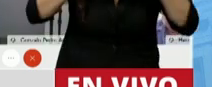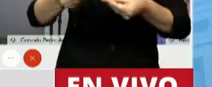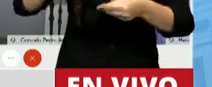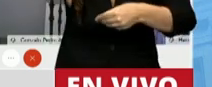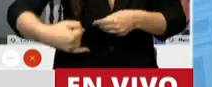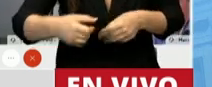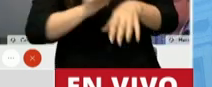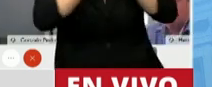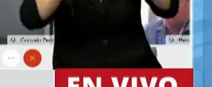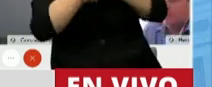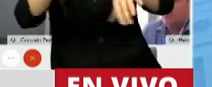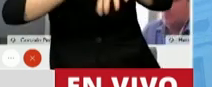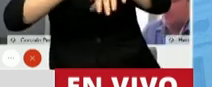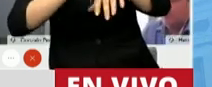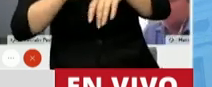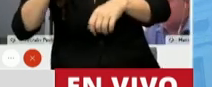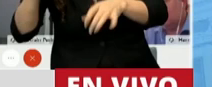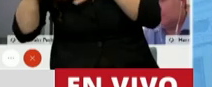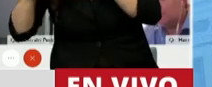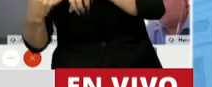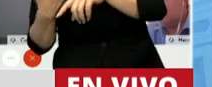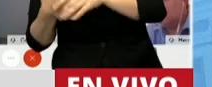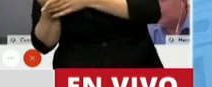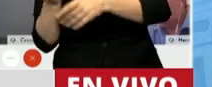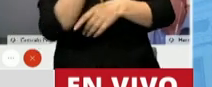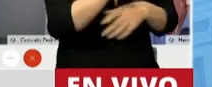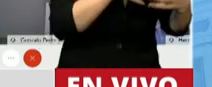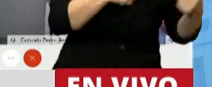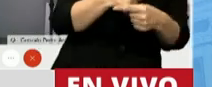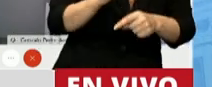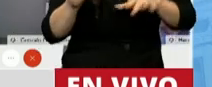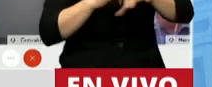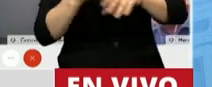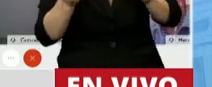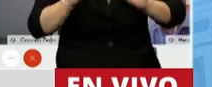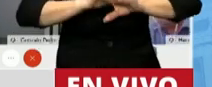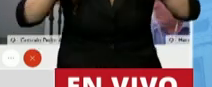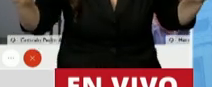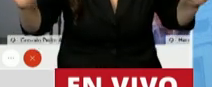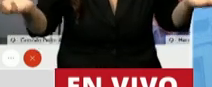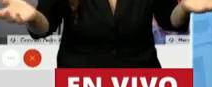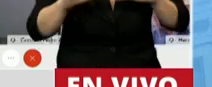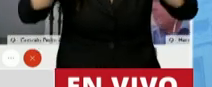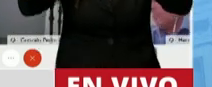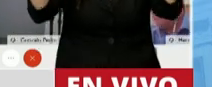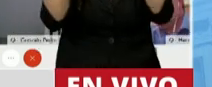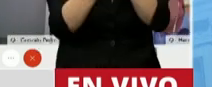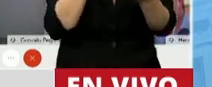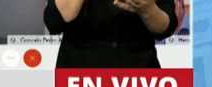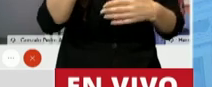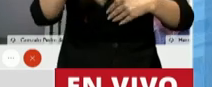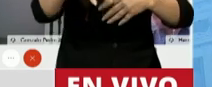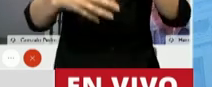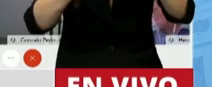había creado ni la oposición ni el oficialismo, que entendíamos que era un desafío porque el mundo no conocía de dónde